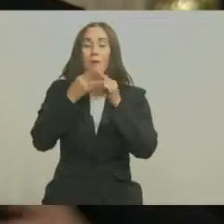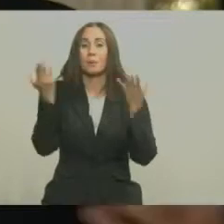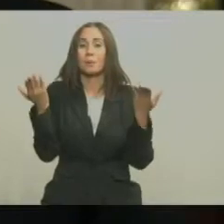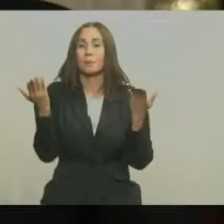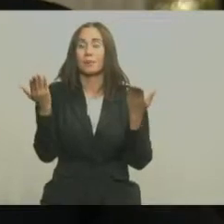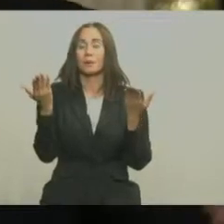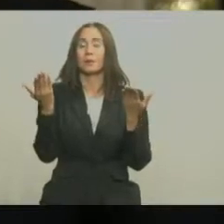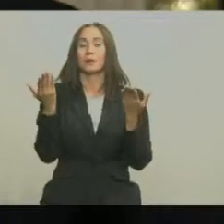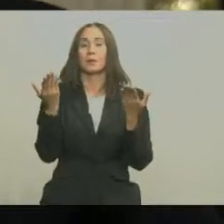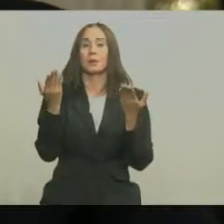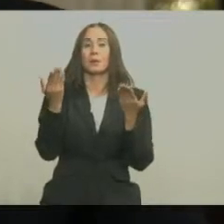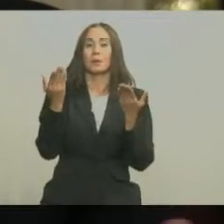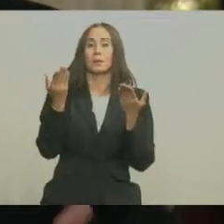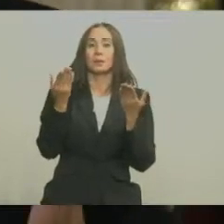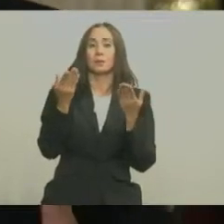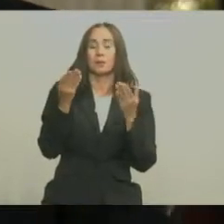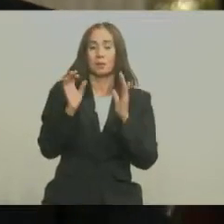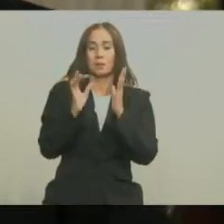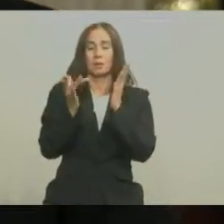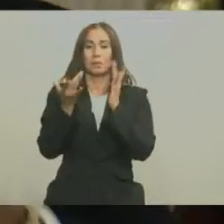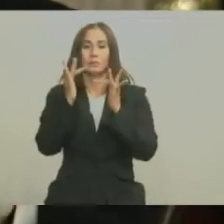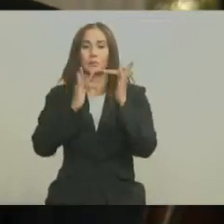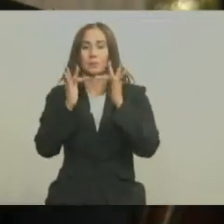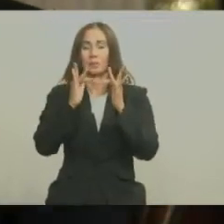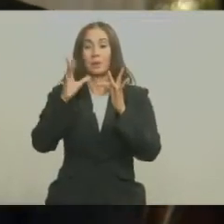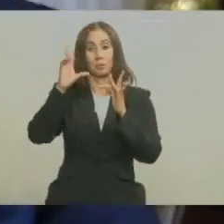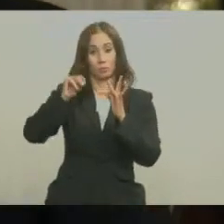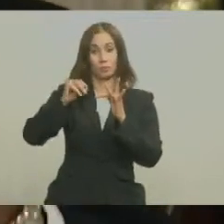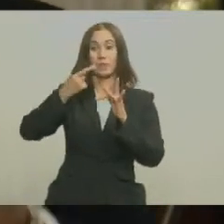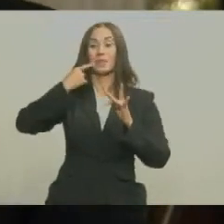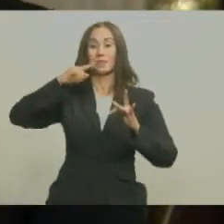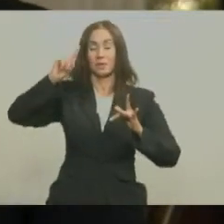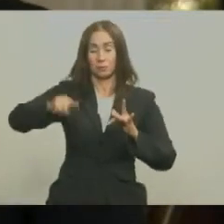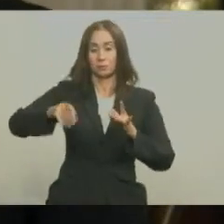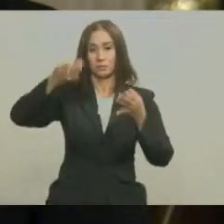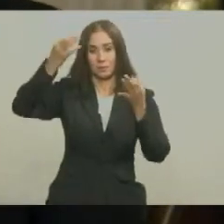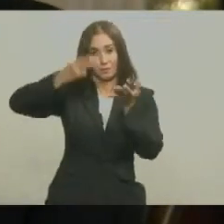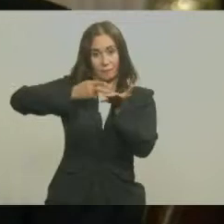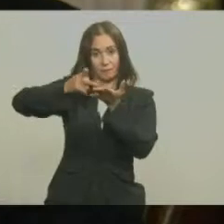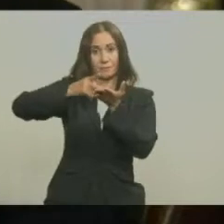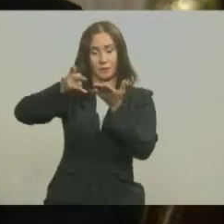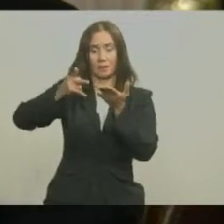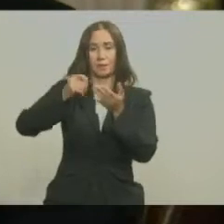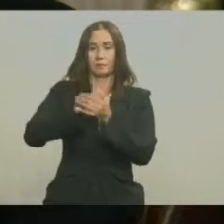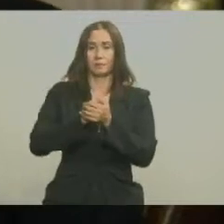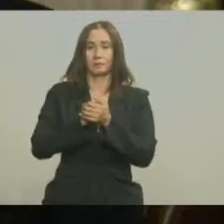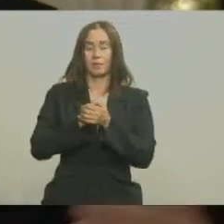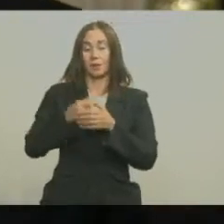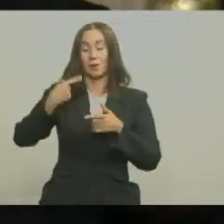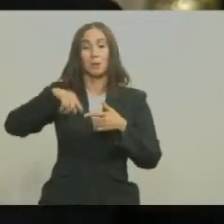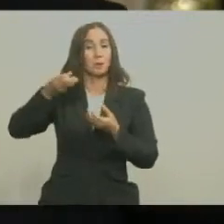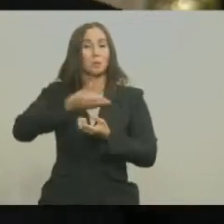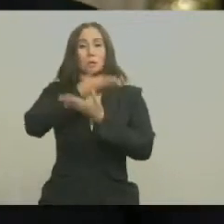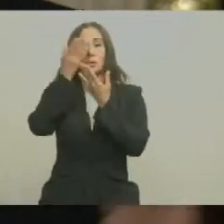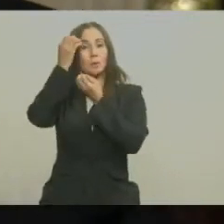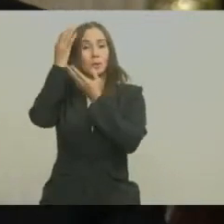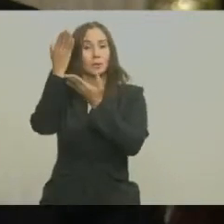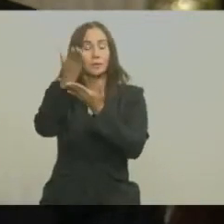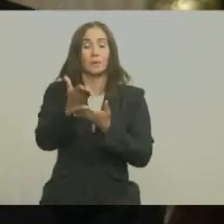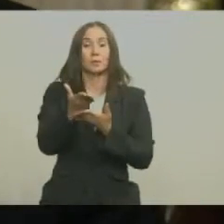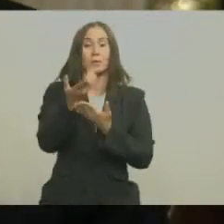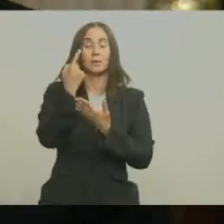eco de alguien que lo dijo en las redes, sino que se hagan denuncias concretas, que se actúen. Como quieran, no tenemos informaciones, según